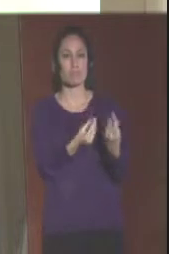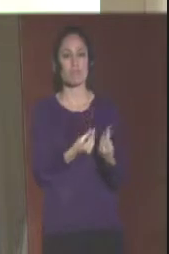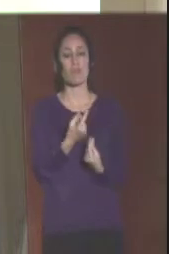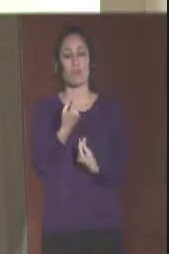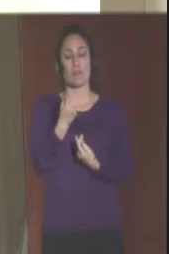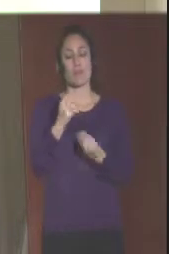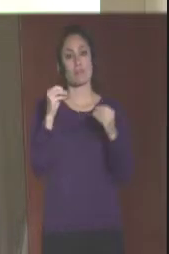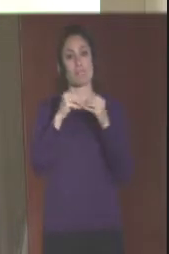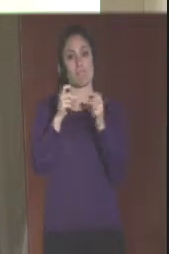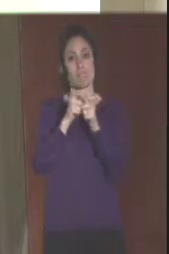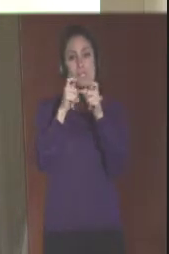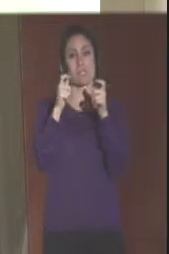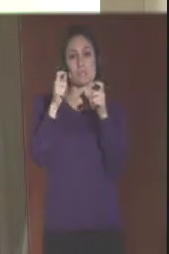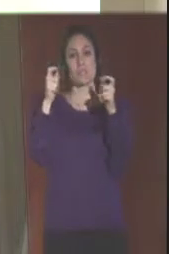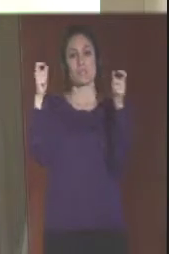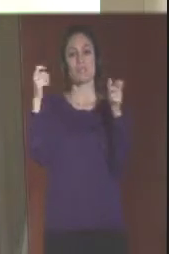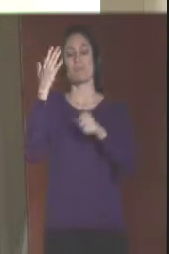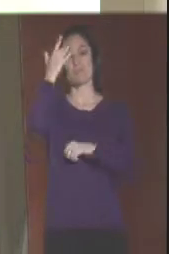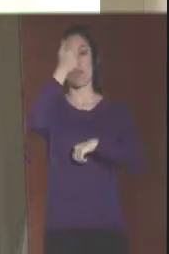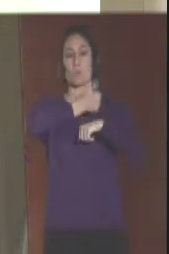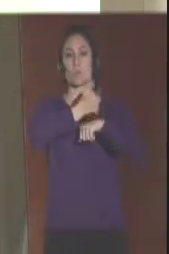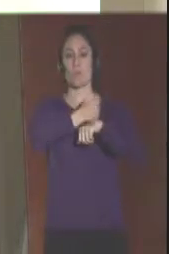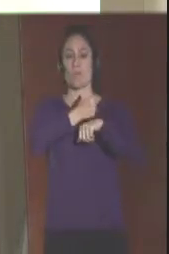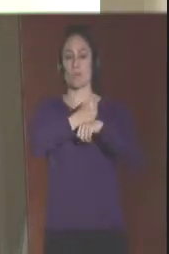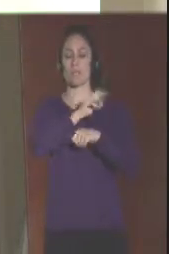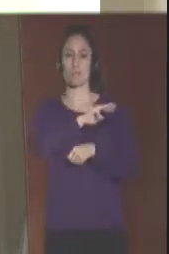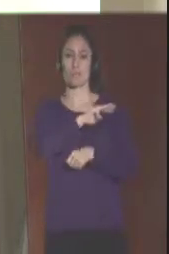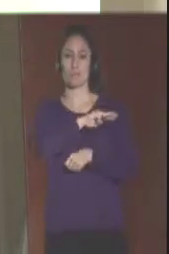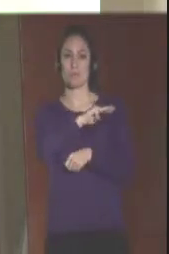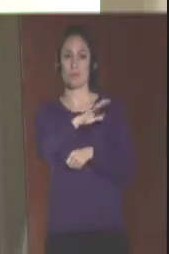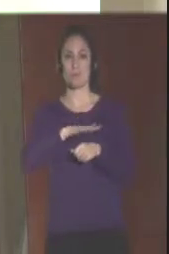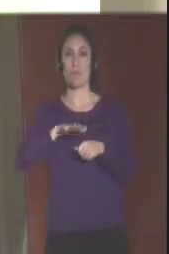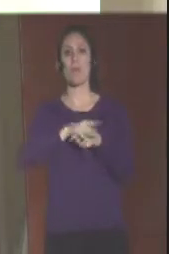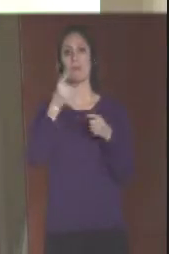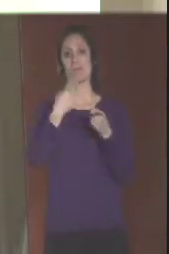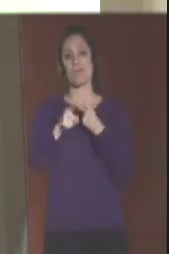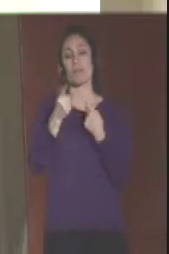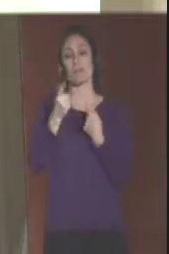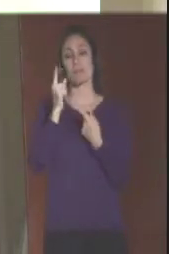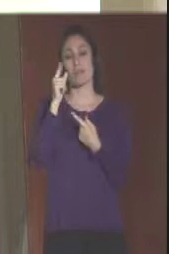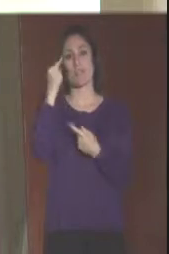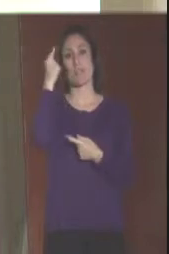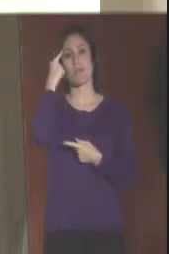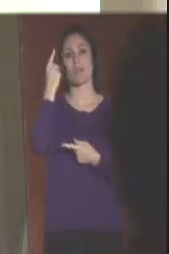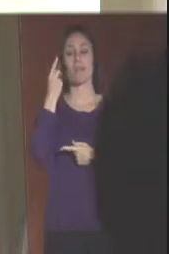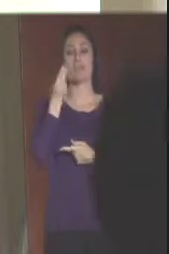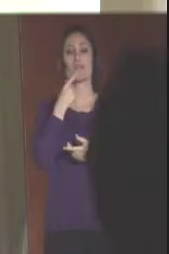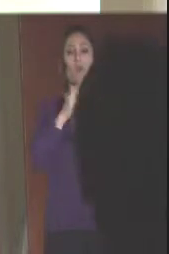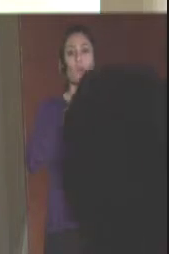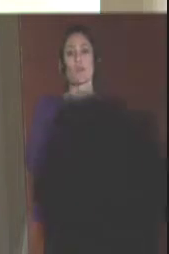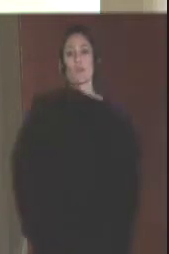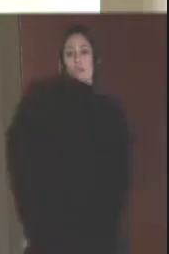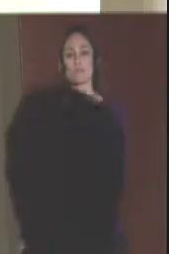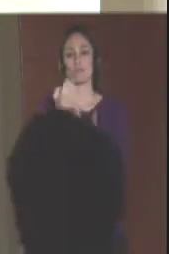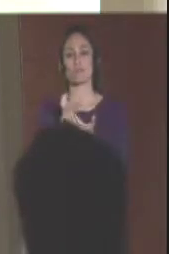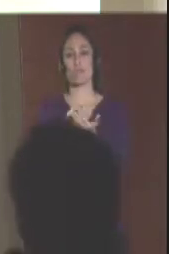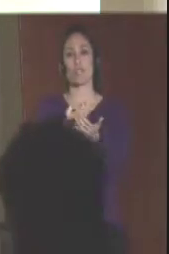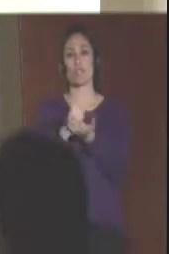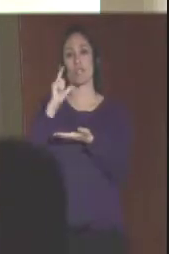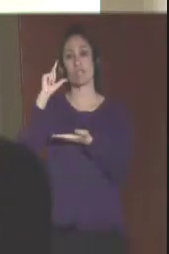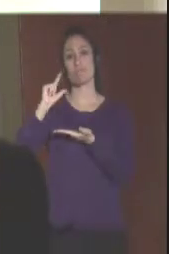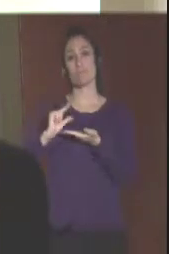demanda cada vez mayor hacia las autoridades locales, pero somos el nivel de gobierno que maneja menos recursos de todo tipo, no solo económicos,